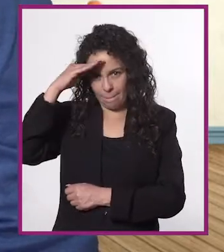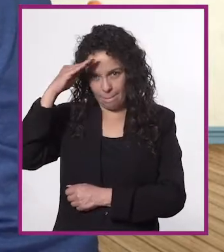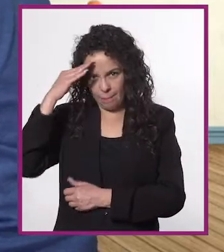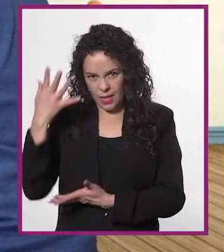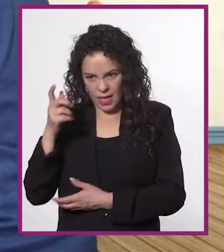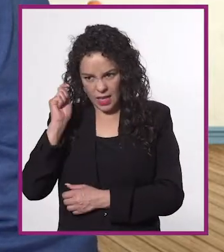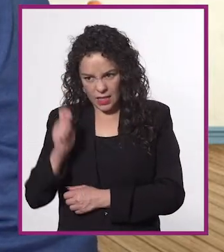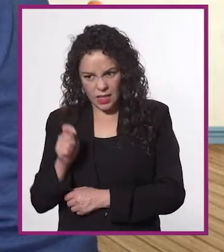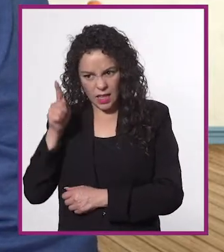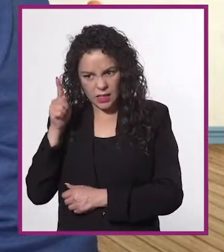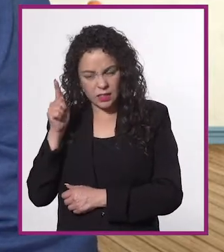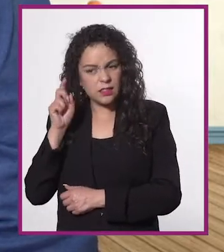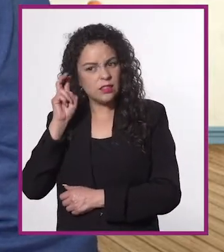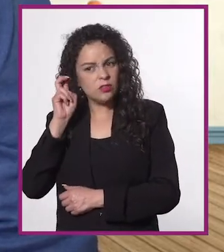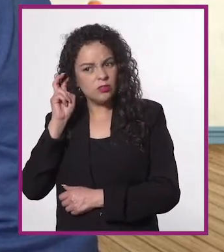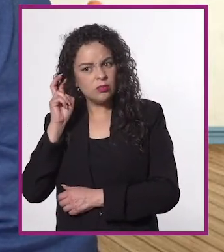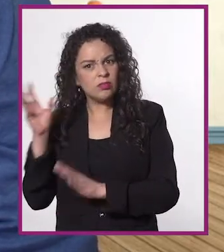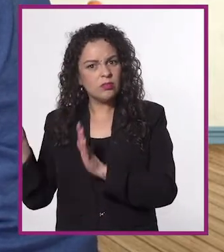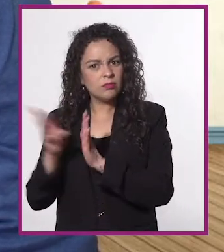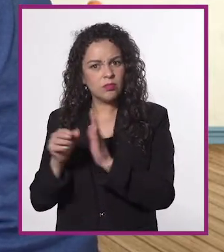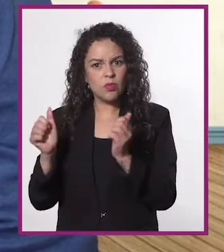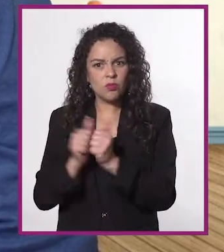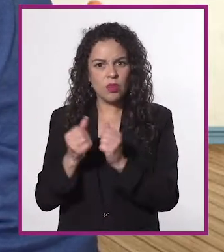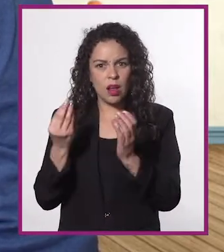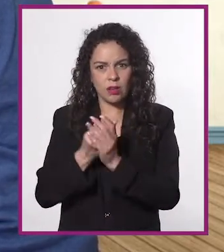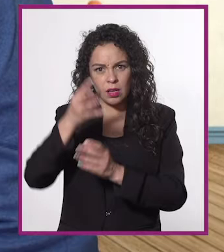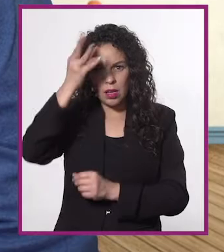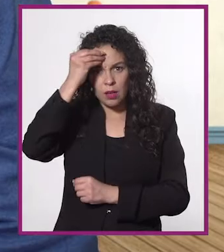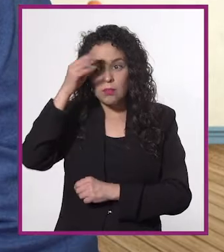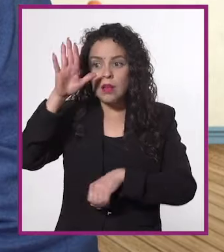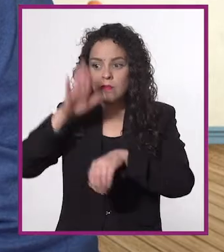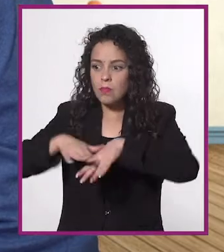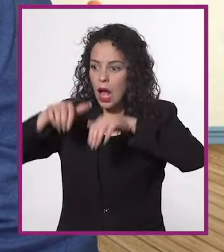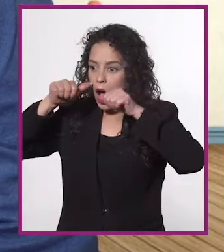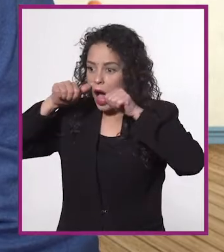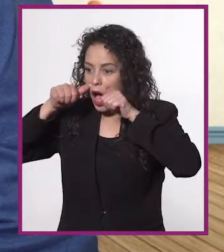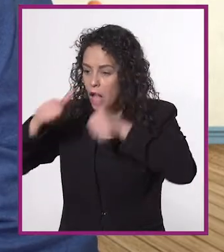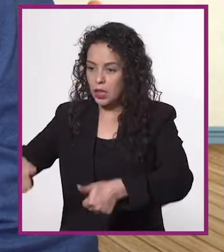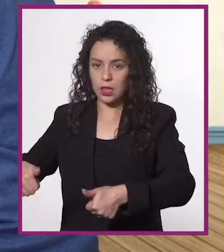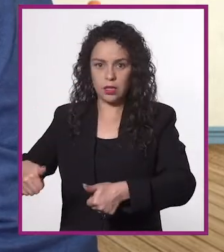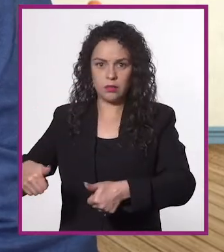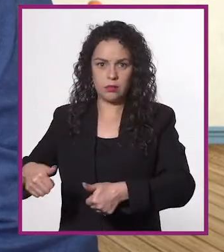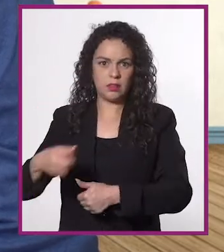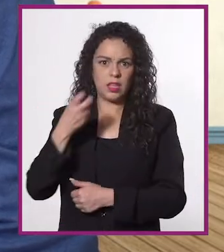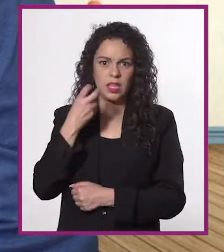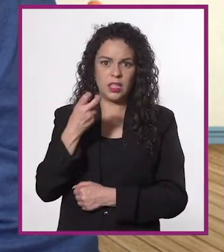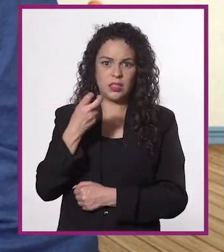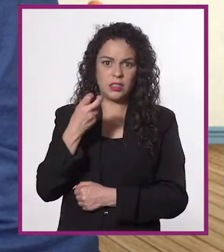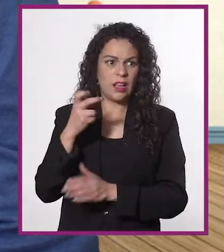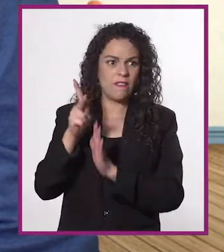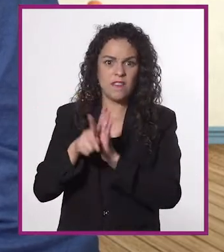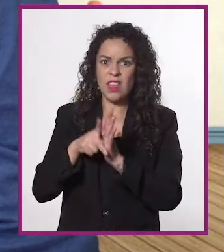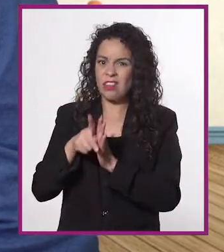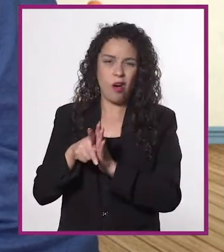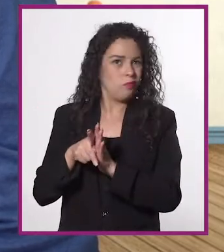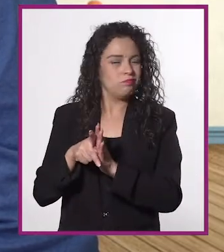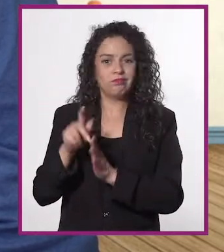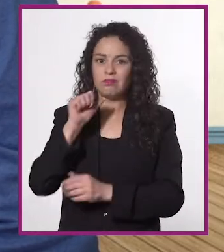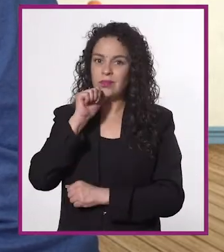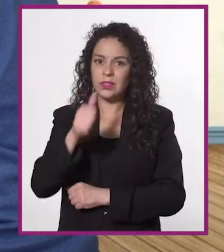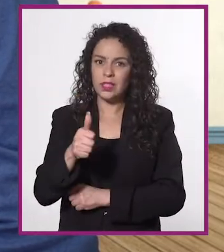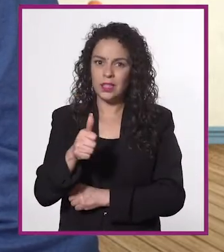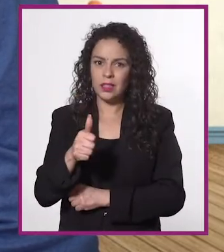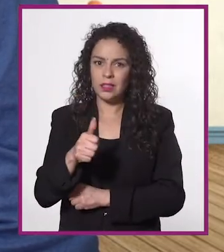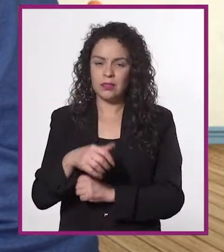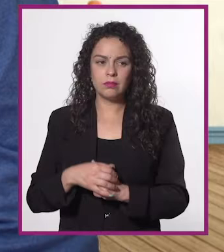Si te pones a pensar, una grabación de un tema específico en la clase provoca que prestes atención, algo que no sucede con los